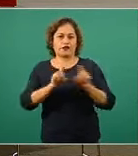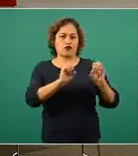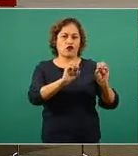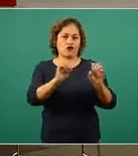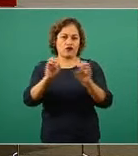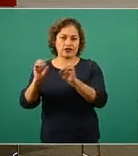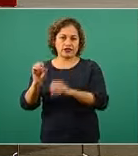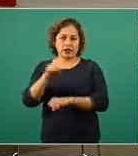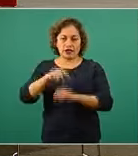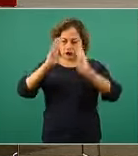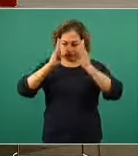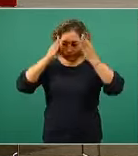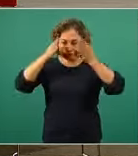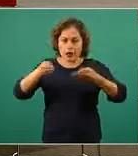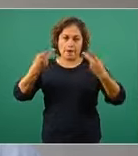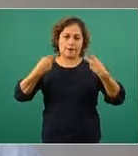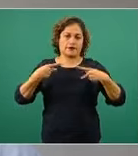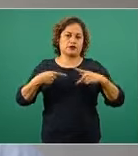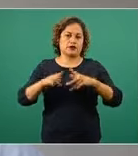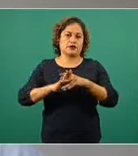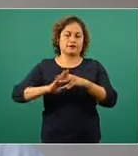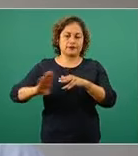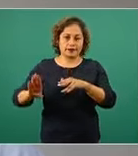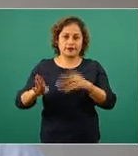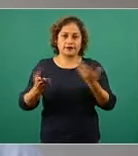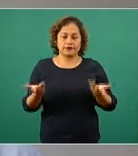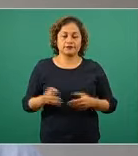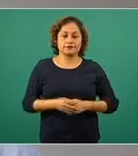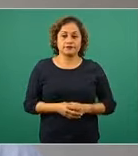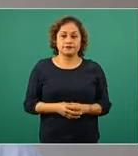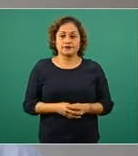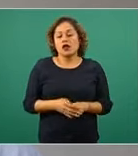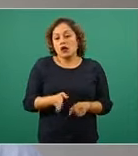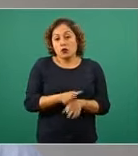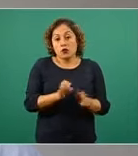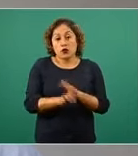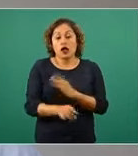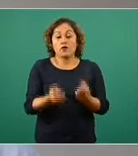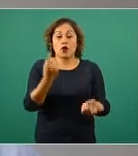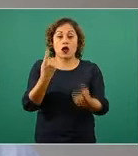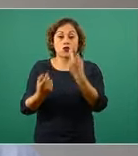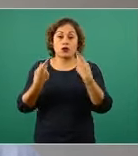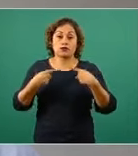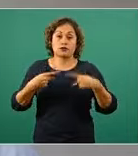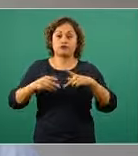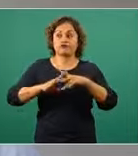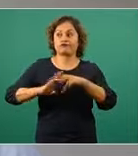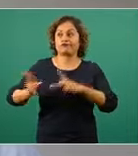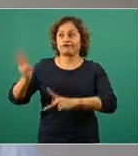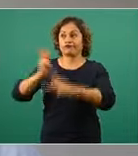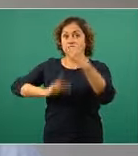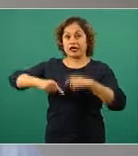de población, más allá obviamente de las personas que vienen también por actividades laborales o por